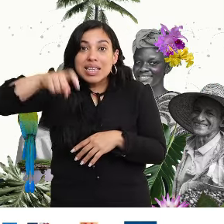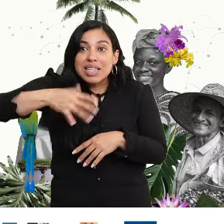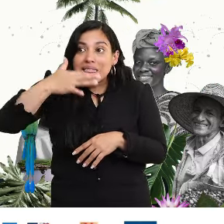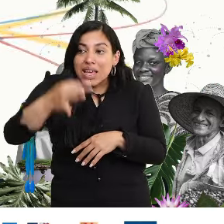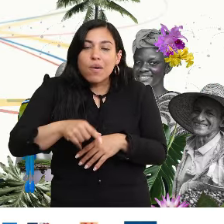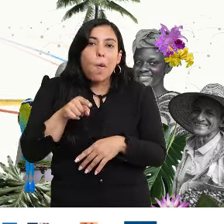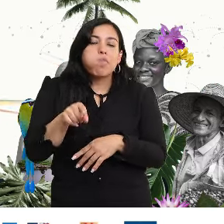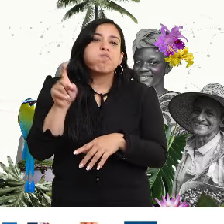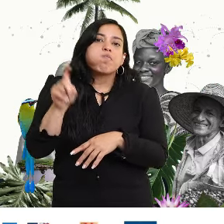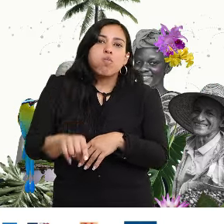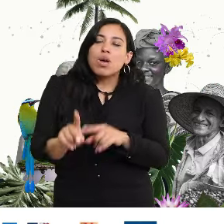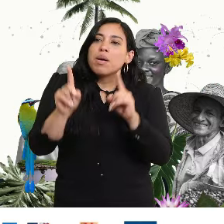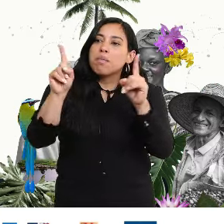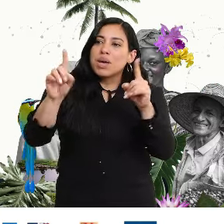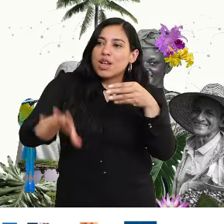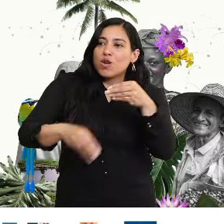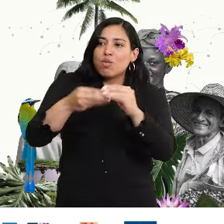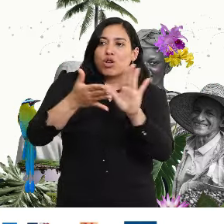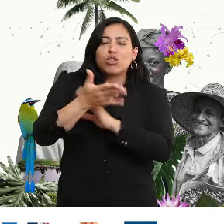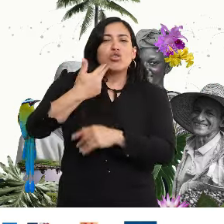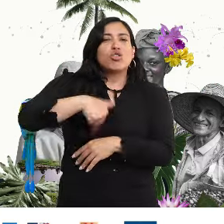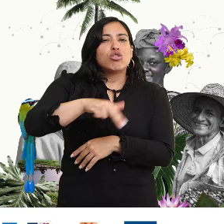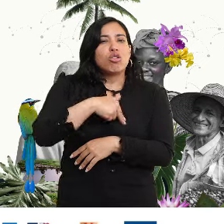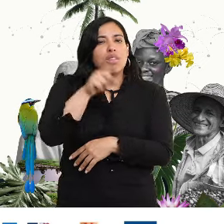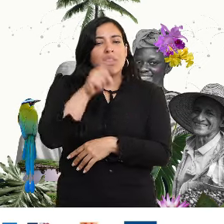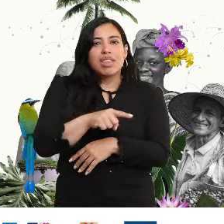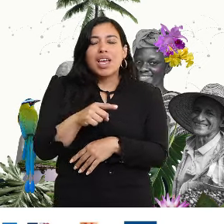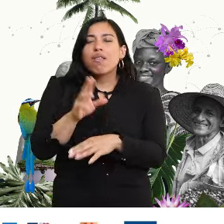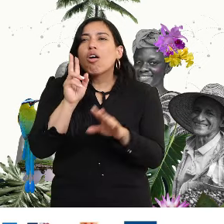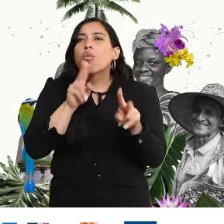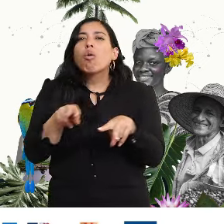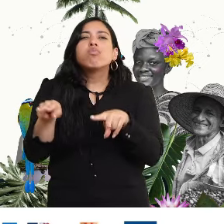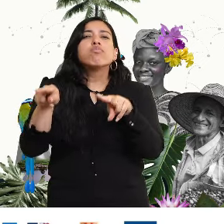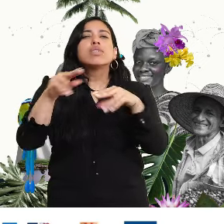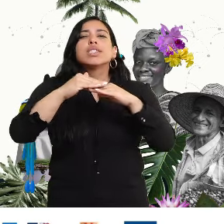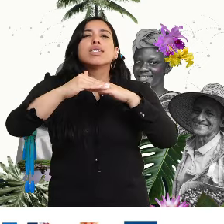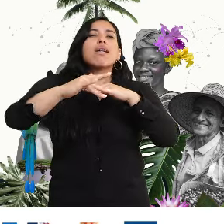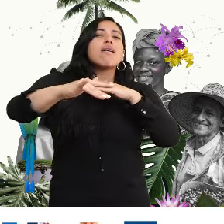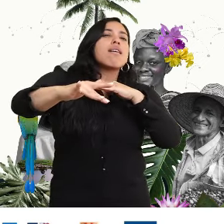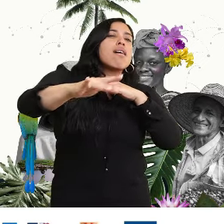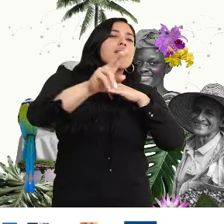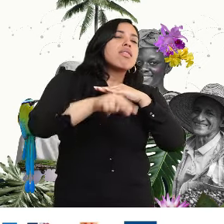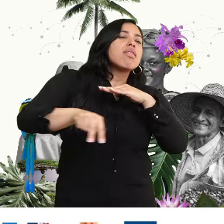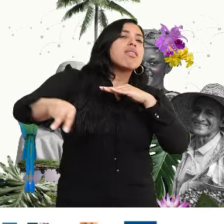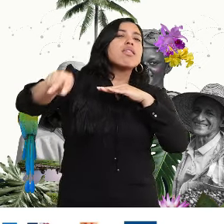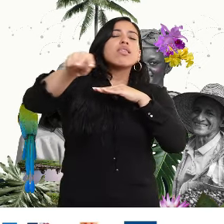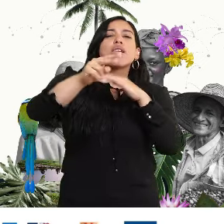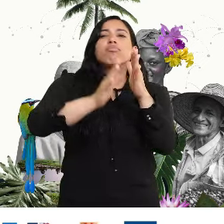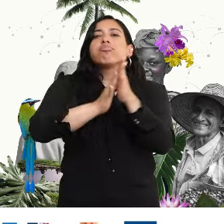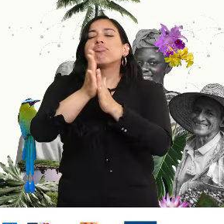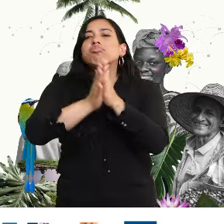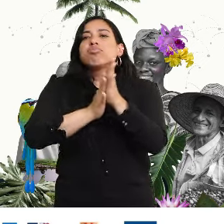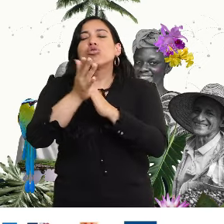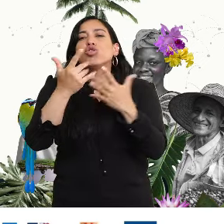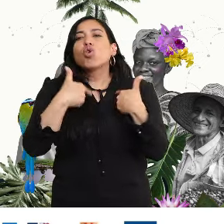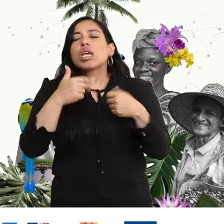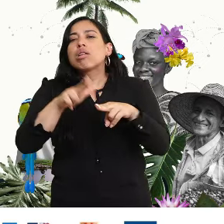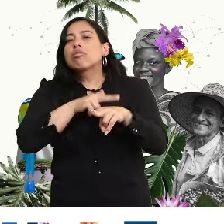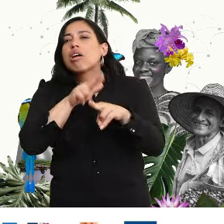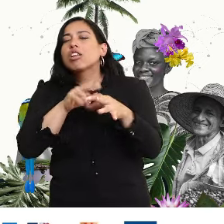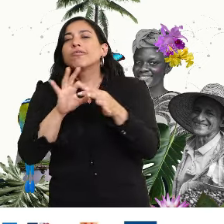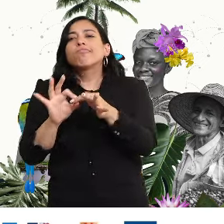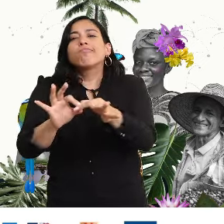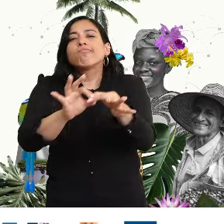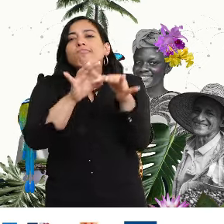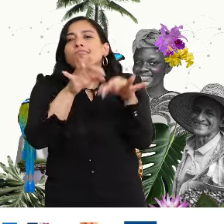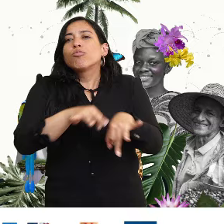adicionalmente el que nosotros vamos, debemos tener un horizonte, que nos lleve hacia esa armonía que